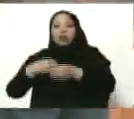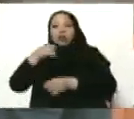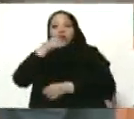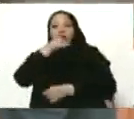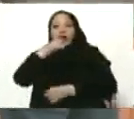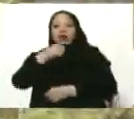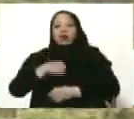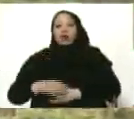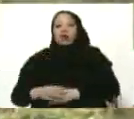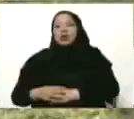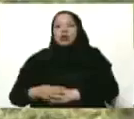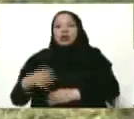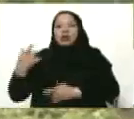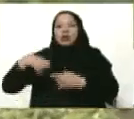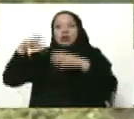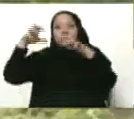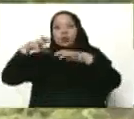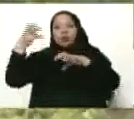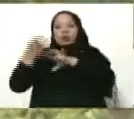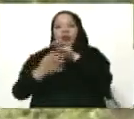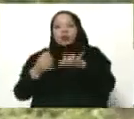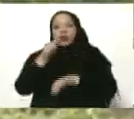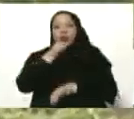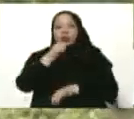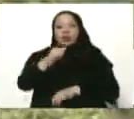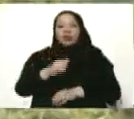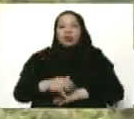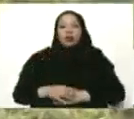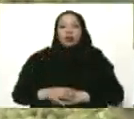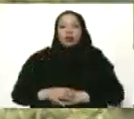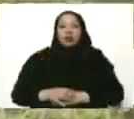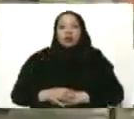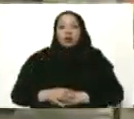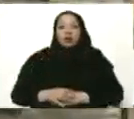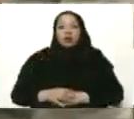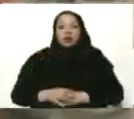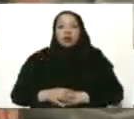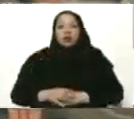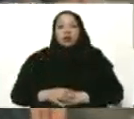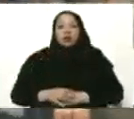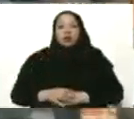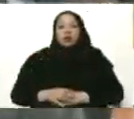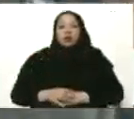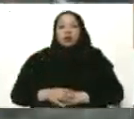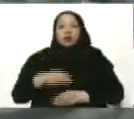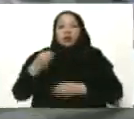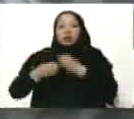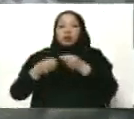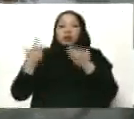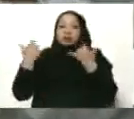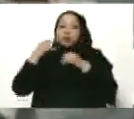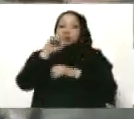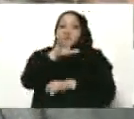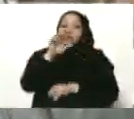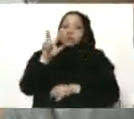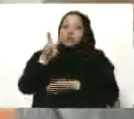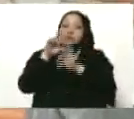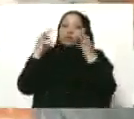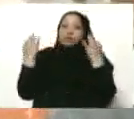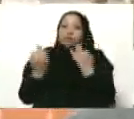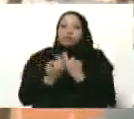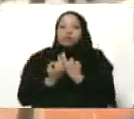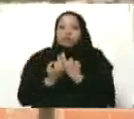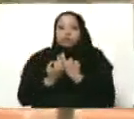Repano, esta de Macayapa. Y por supuesto, bueno, estamos hablando ya de 52 familias, que más o menos el